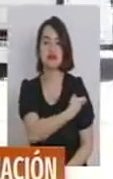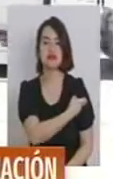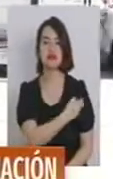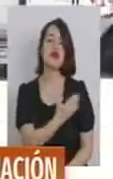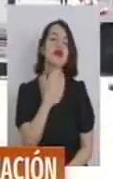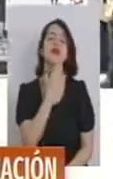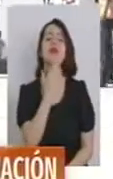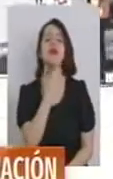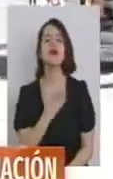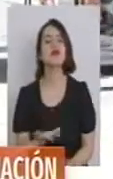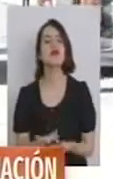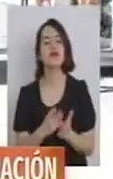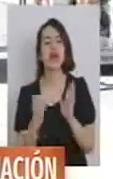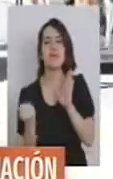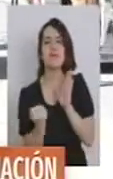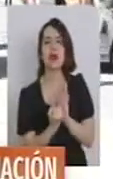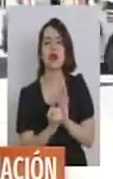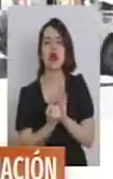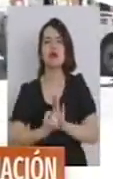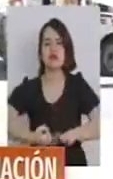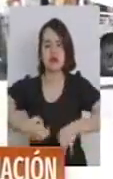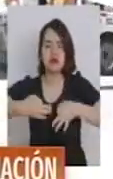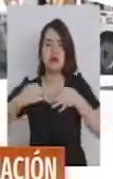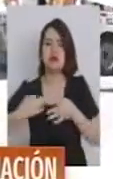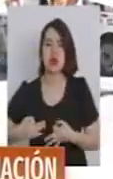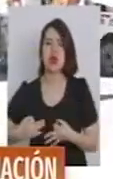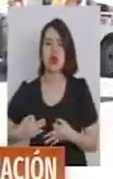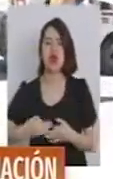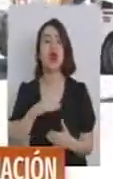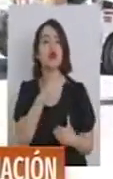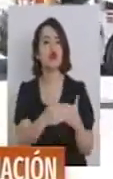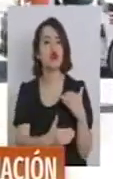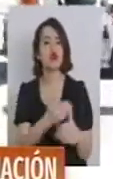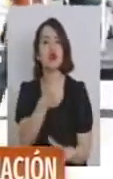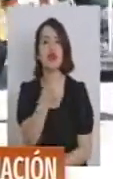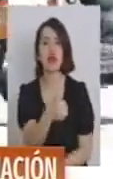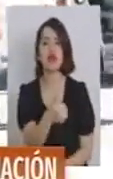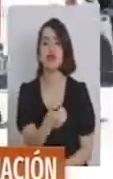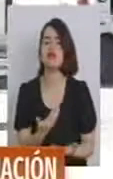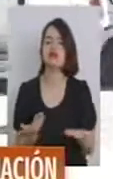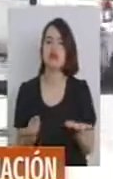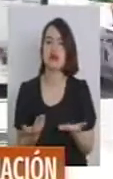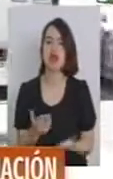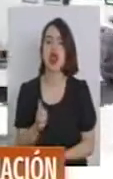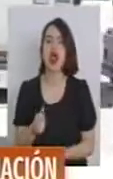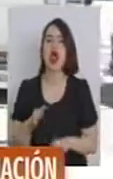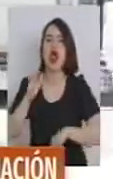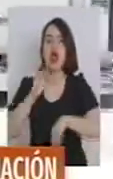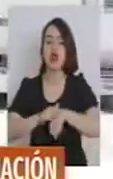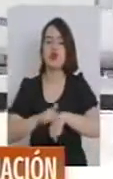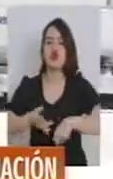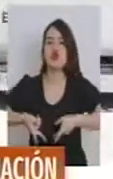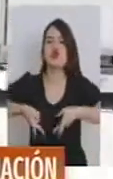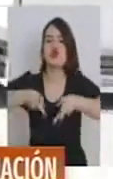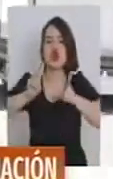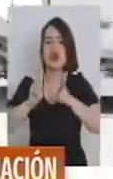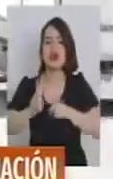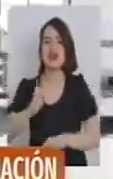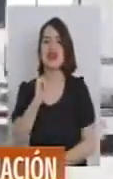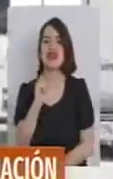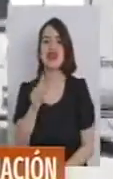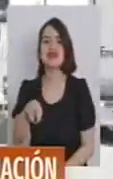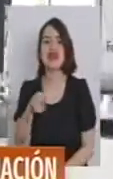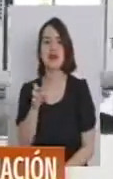un sello que garantiza su seguridad y su eficacia por la autorización del Instituto de Salud